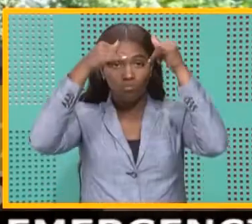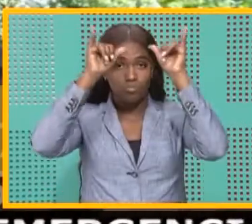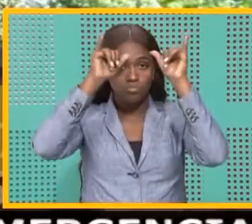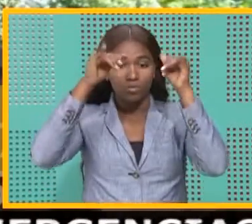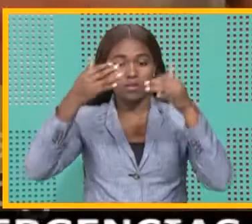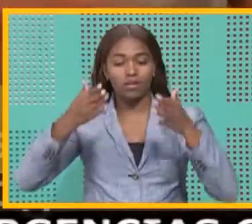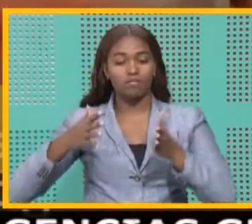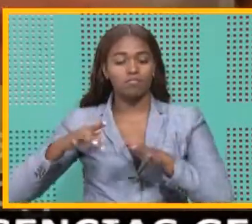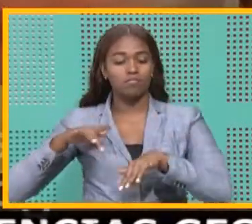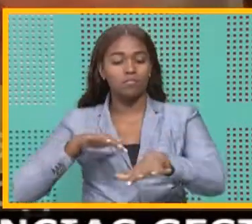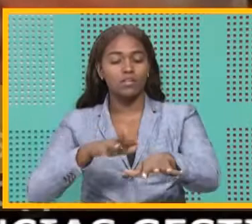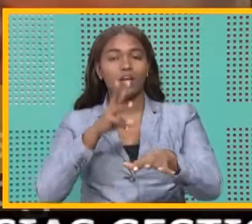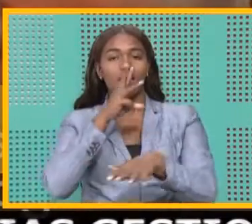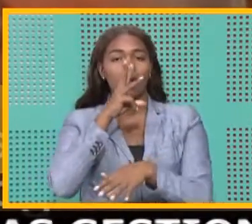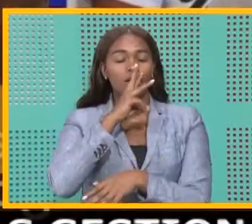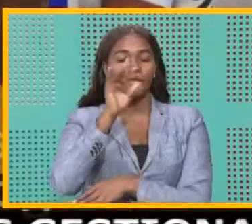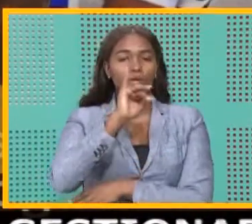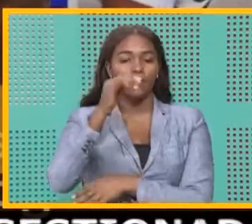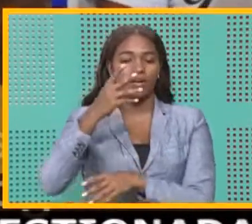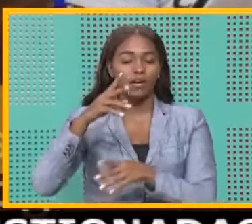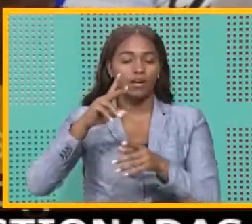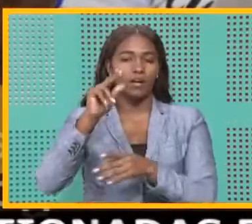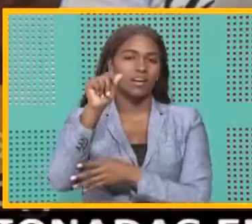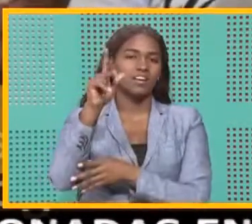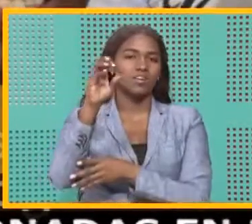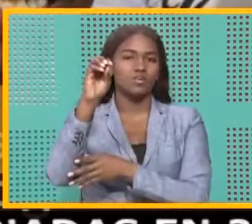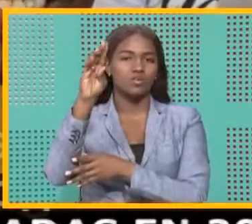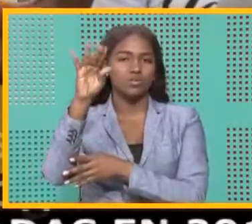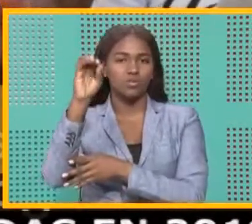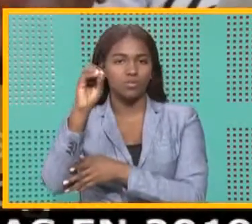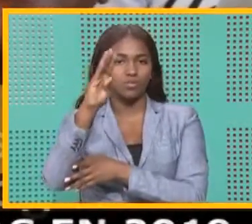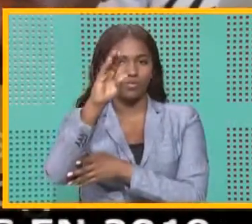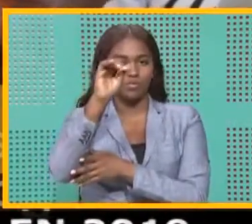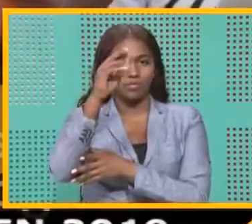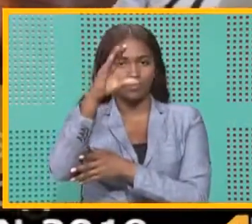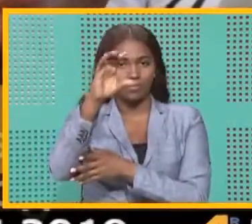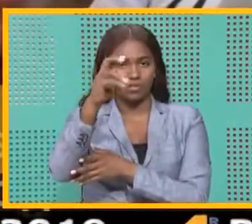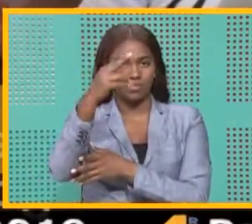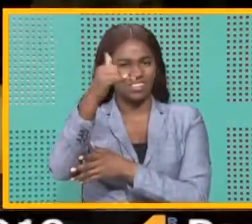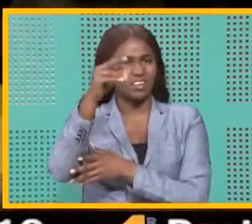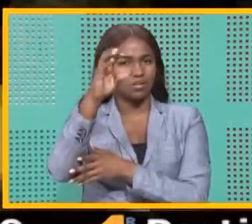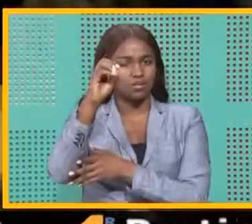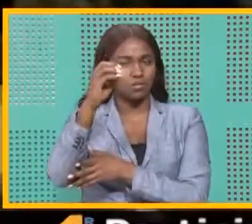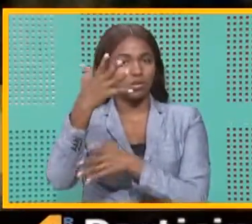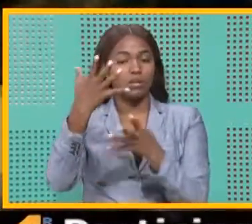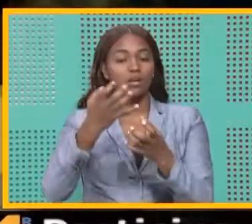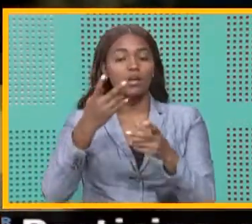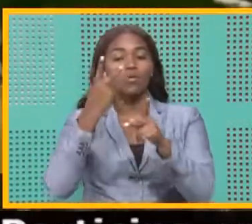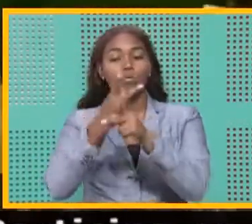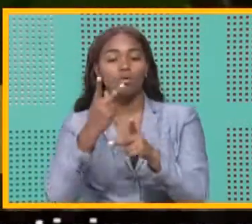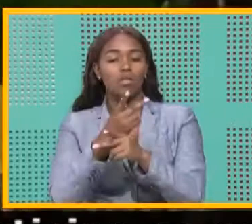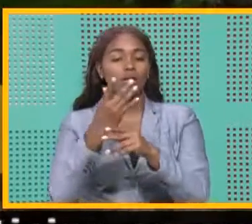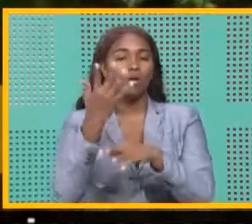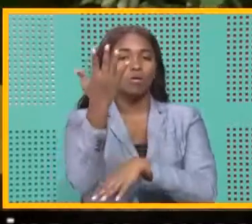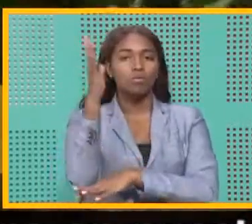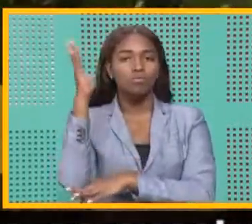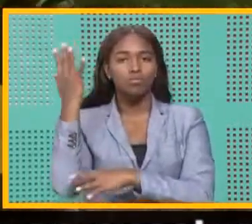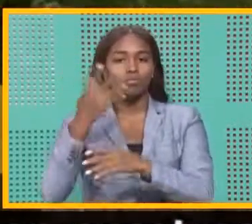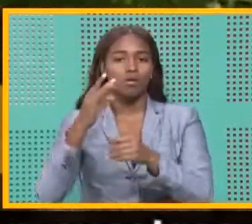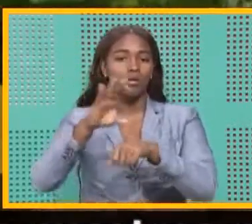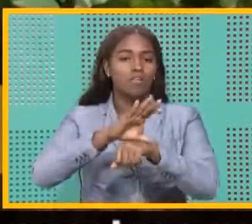Cañada Honda y Arroyo Bellaco. A través de esta visita, se busca aumentar los cultivos de café, cacao y aguacate en la